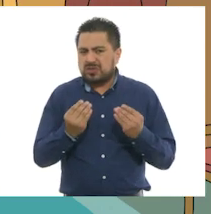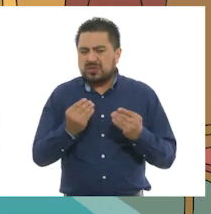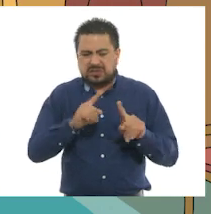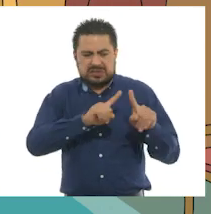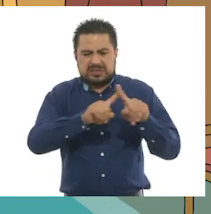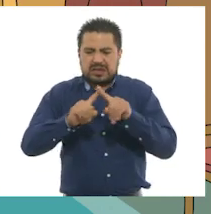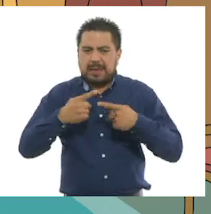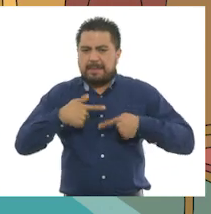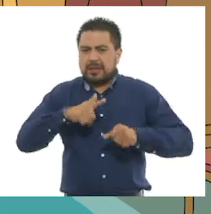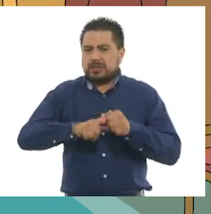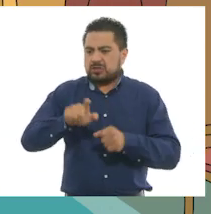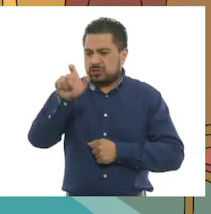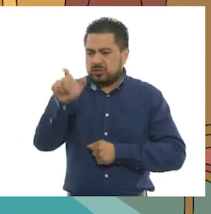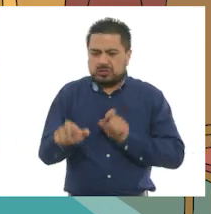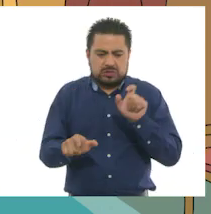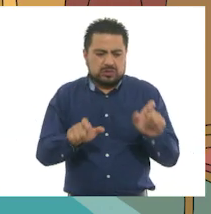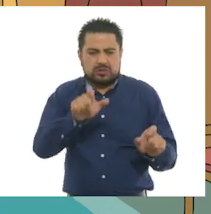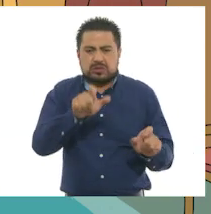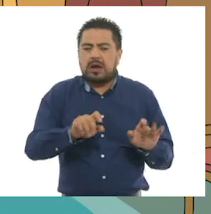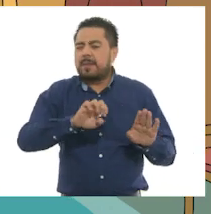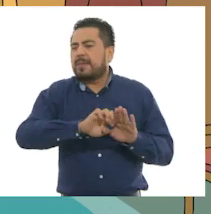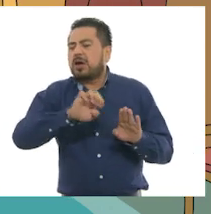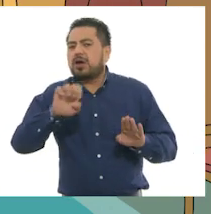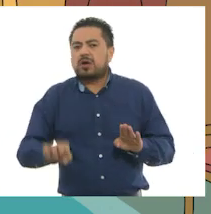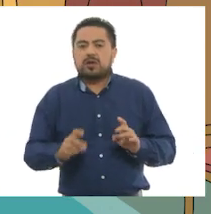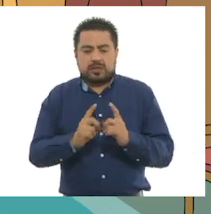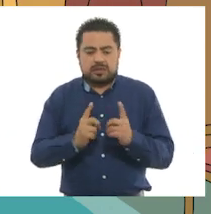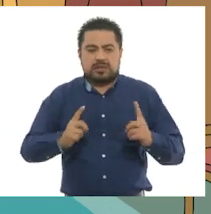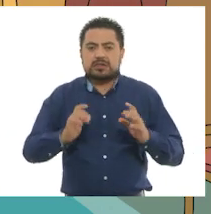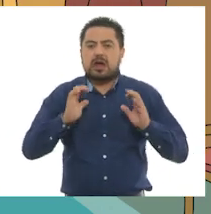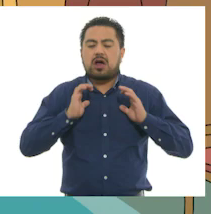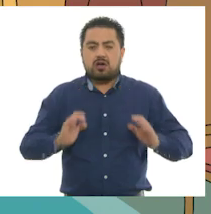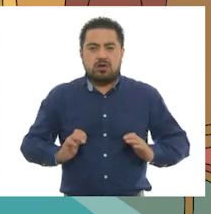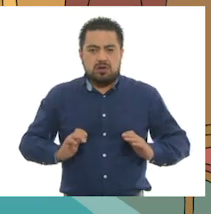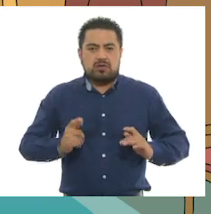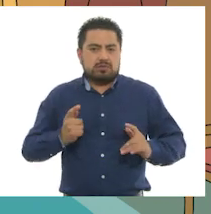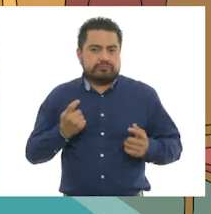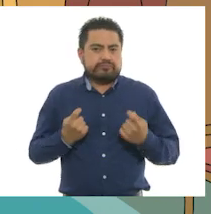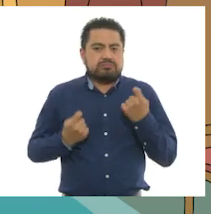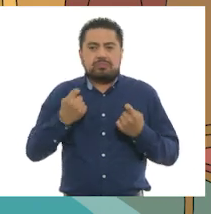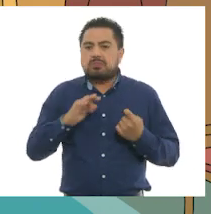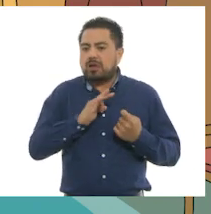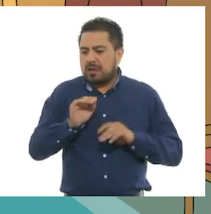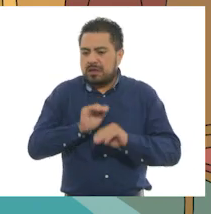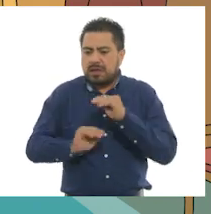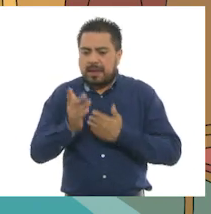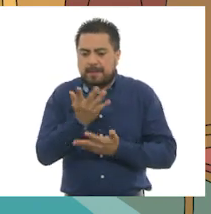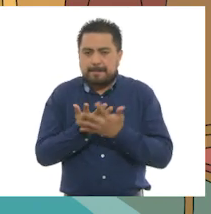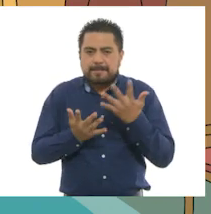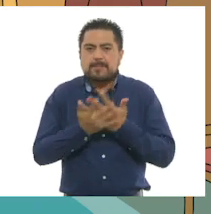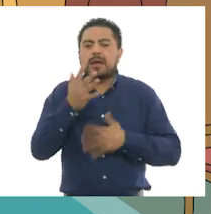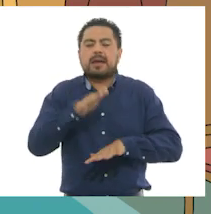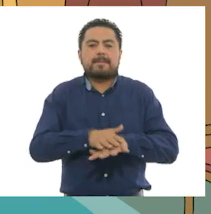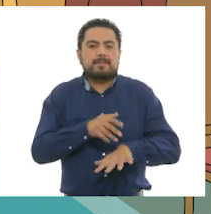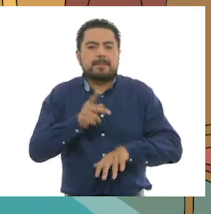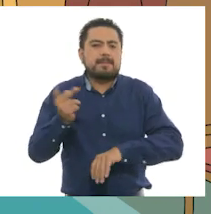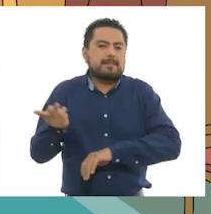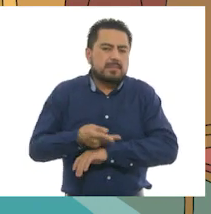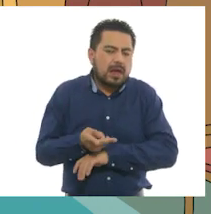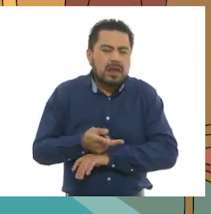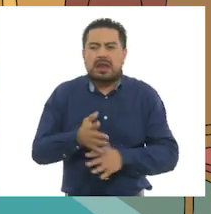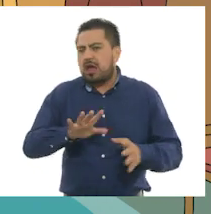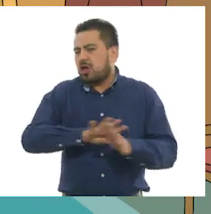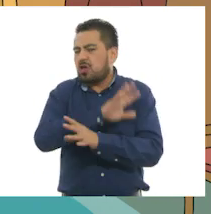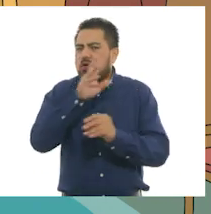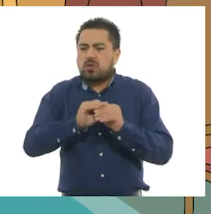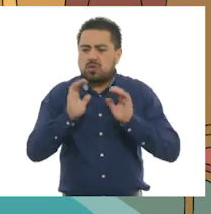de su persona. Por ejemplo, pues su desarrollo corporal, ya que pues pueden mover las manos, las piernas, el resto del cuerpo. Y